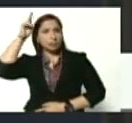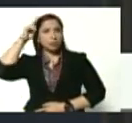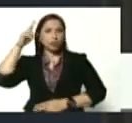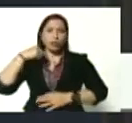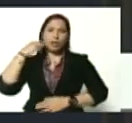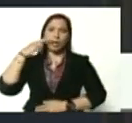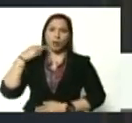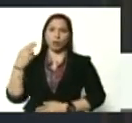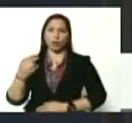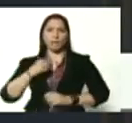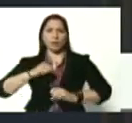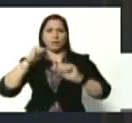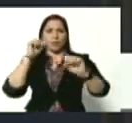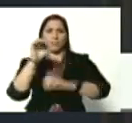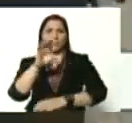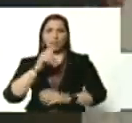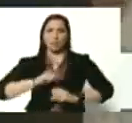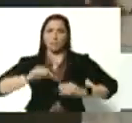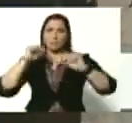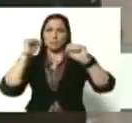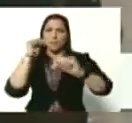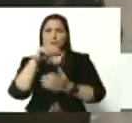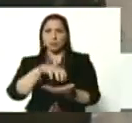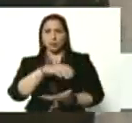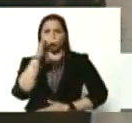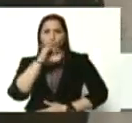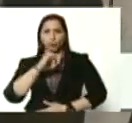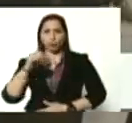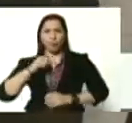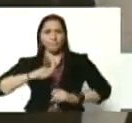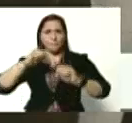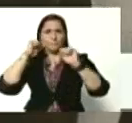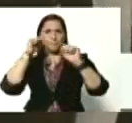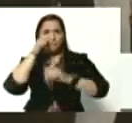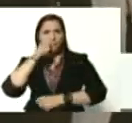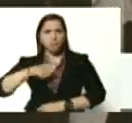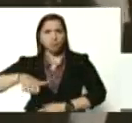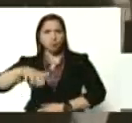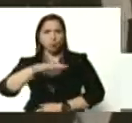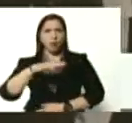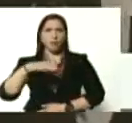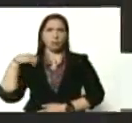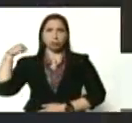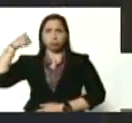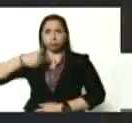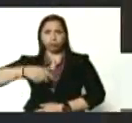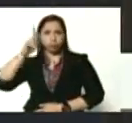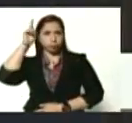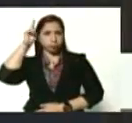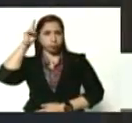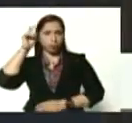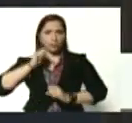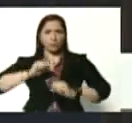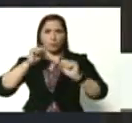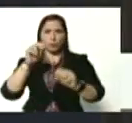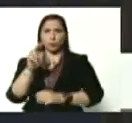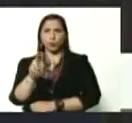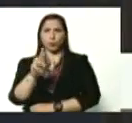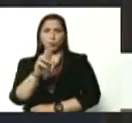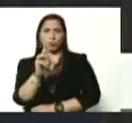la patria que vive el zulia que vivan los pueblos originarios que vivan rafael